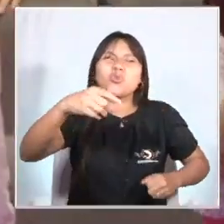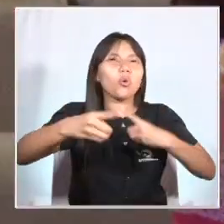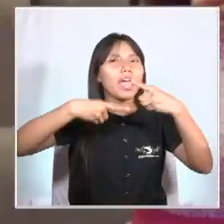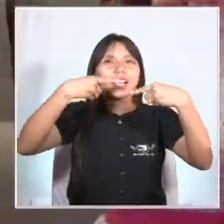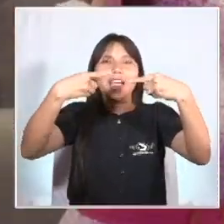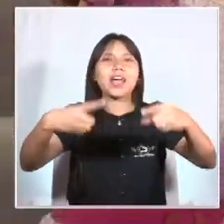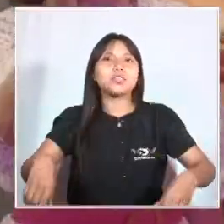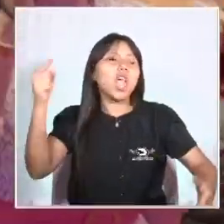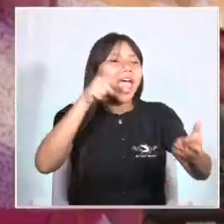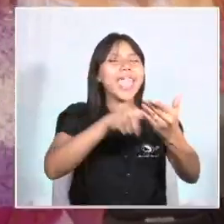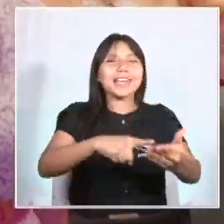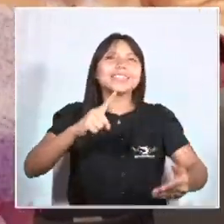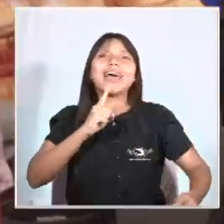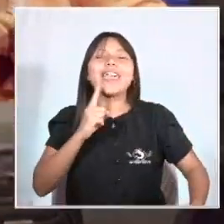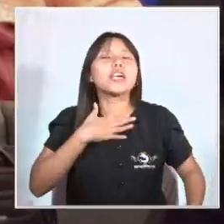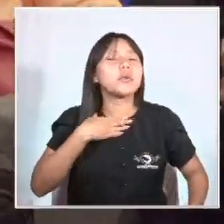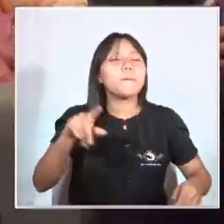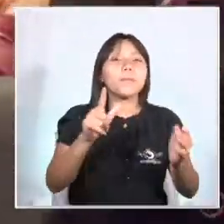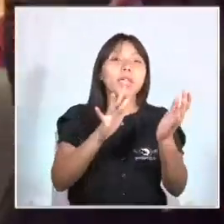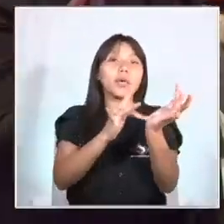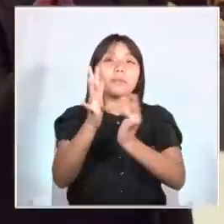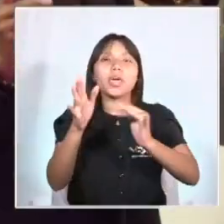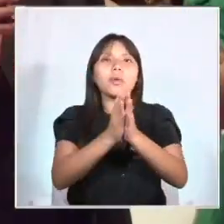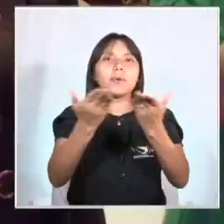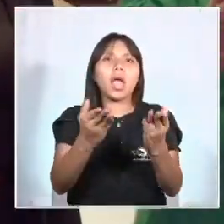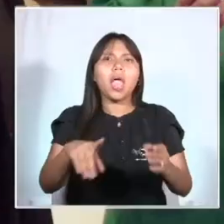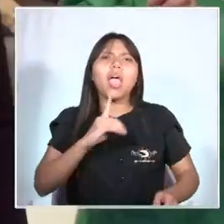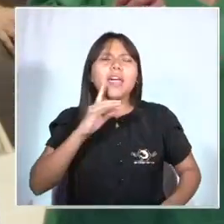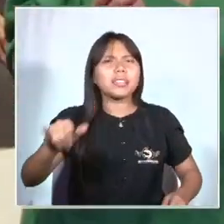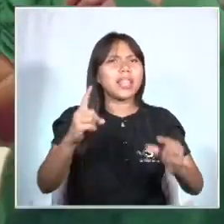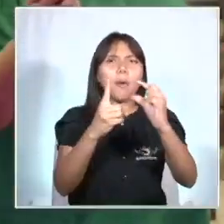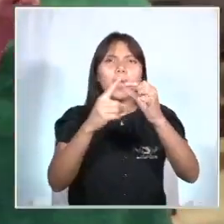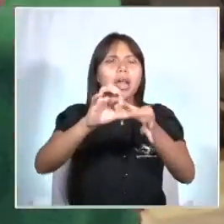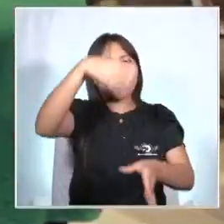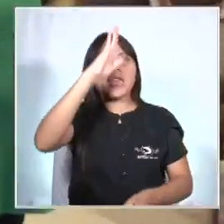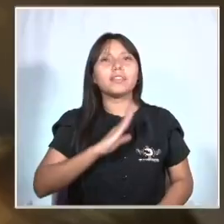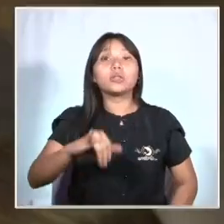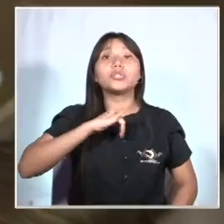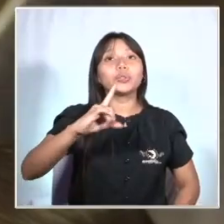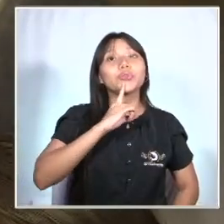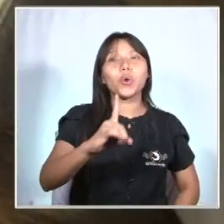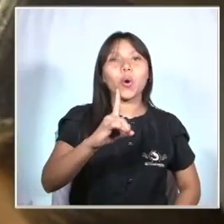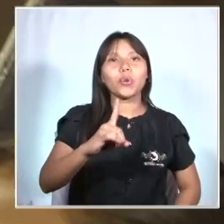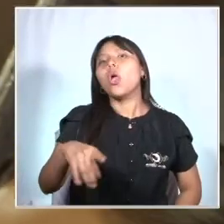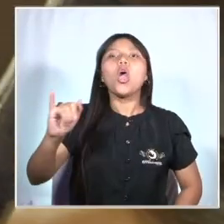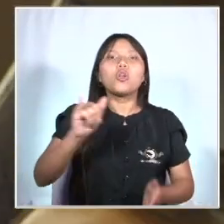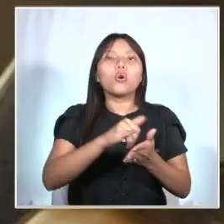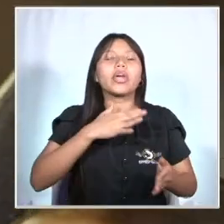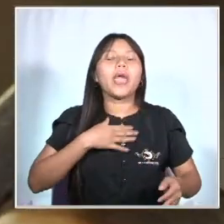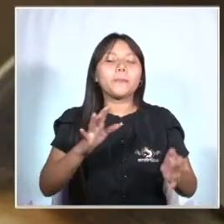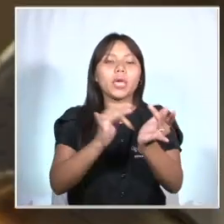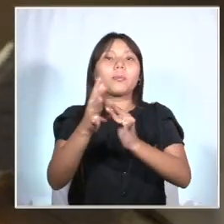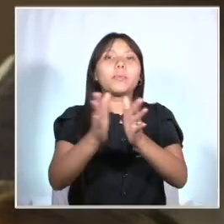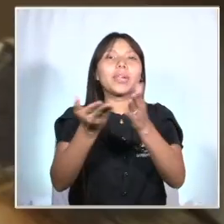Esta es mi Biblia. Es la palabra de Dios. Yo soy lo que mi Biblia dice